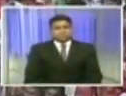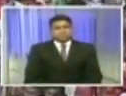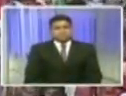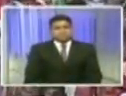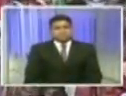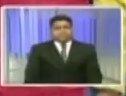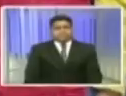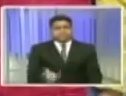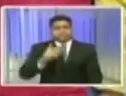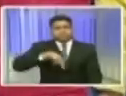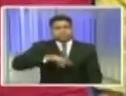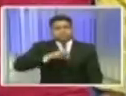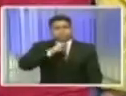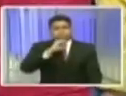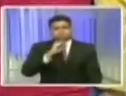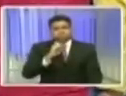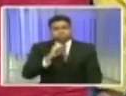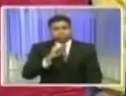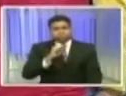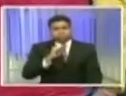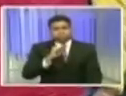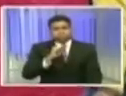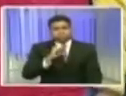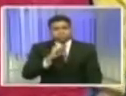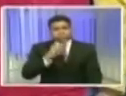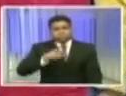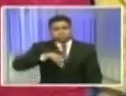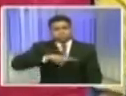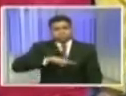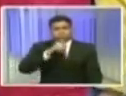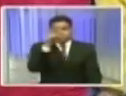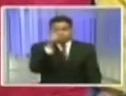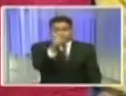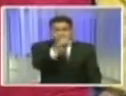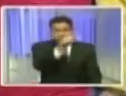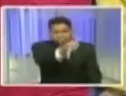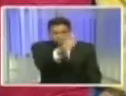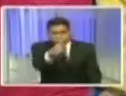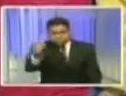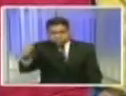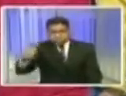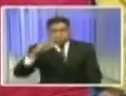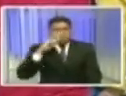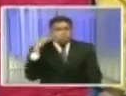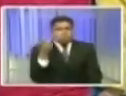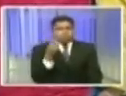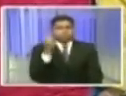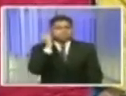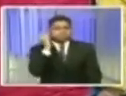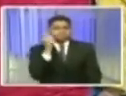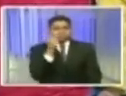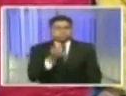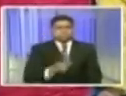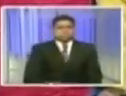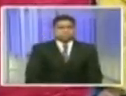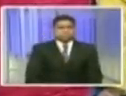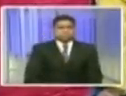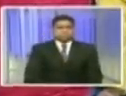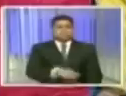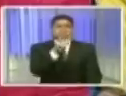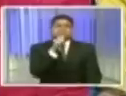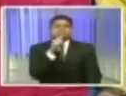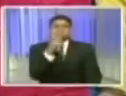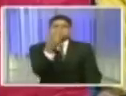Y somos nosotros y ustedes, muchachas, quienes tienen en su mano